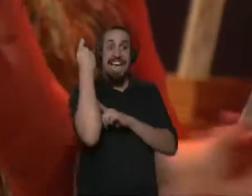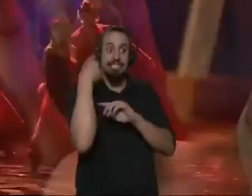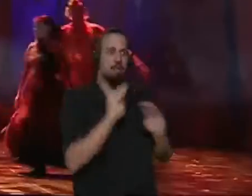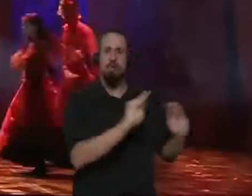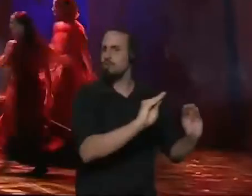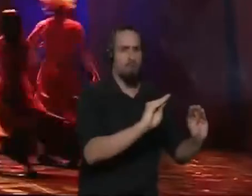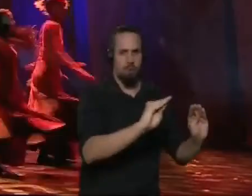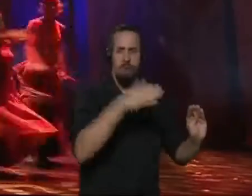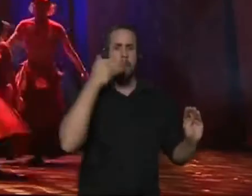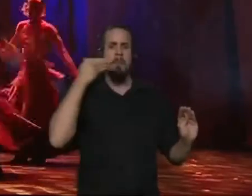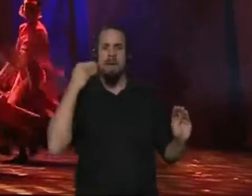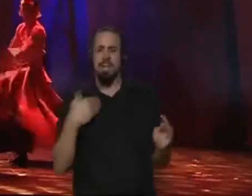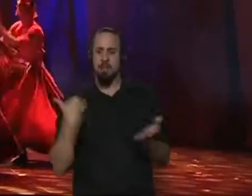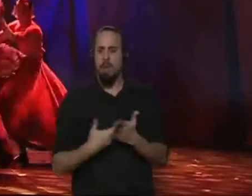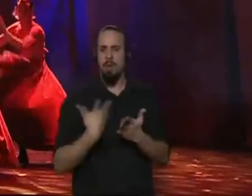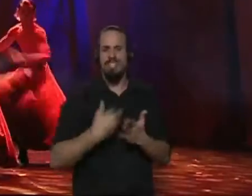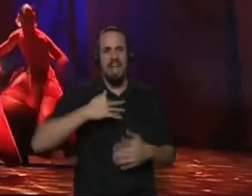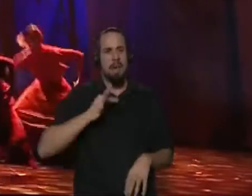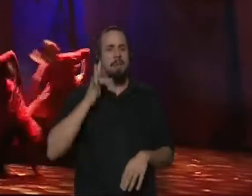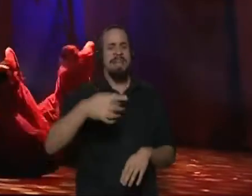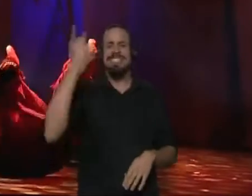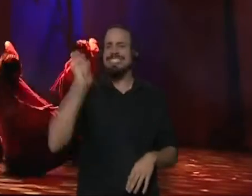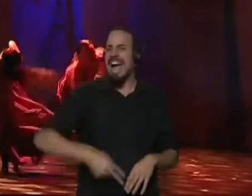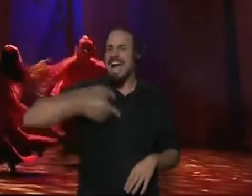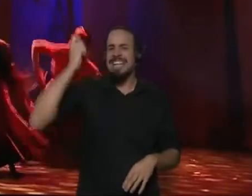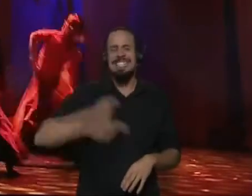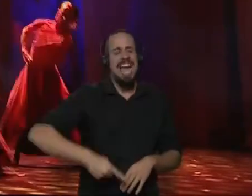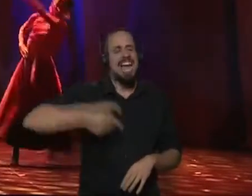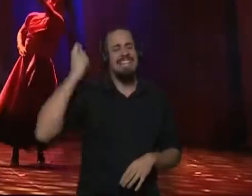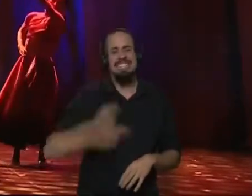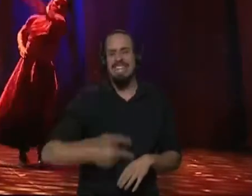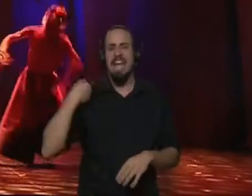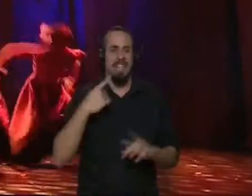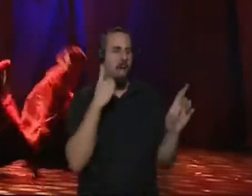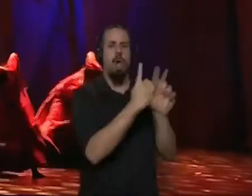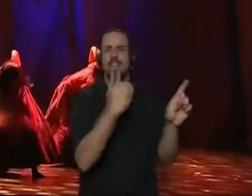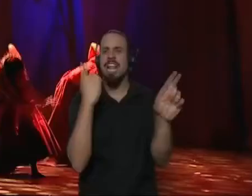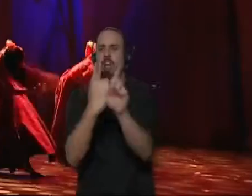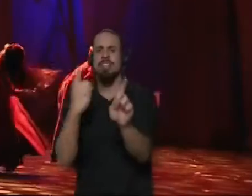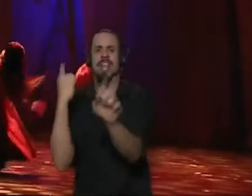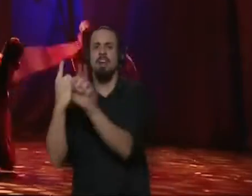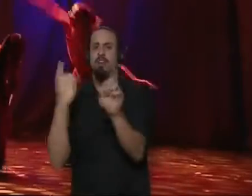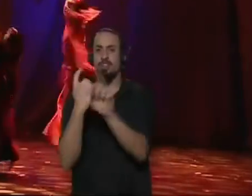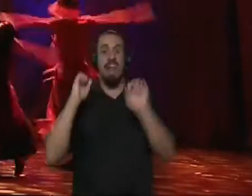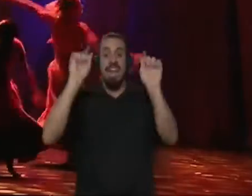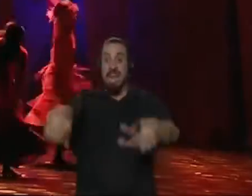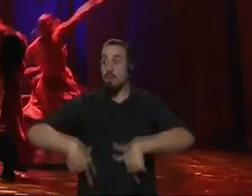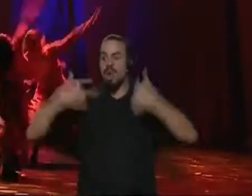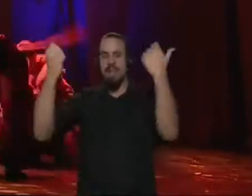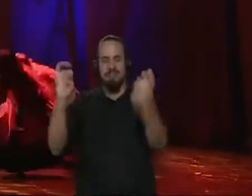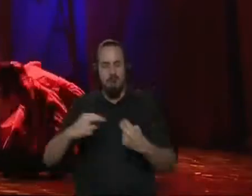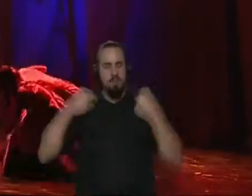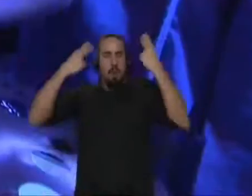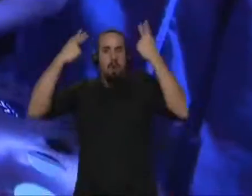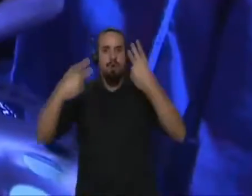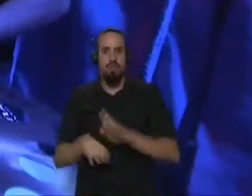El mérito mostrado las incontables veces en la que de los reveses más fuertes se han levantado.